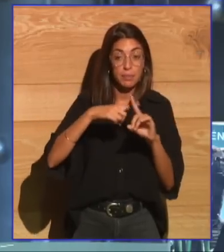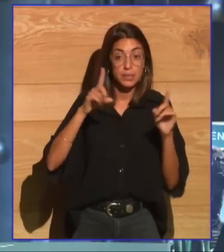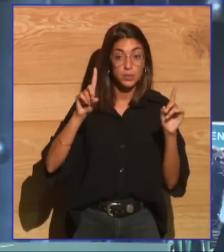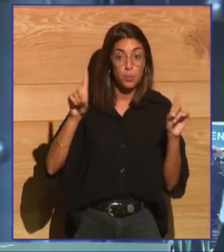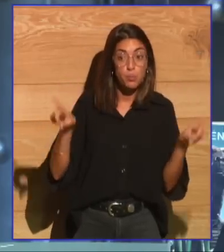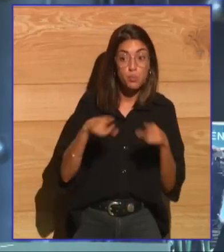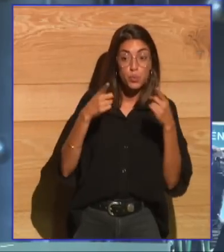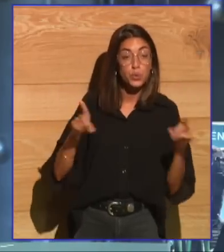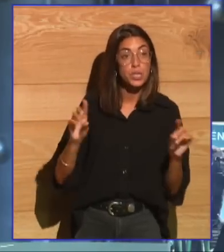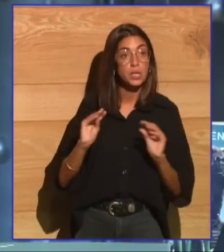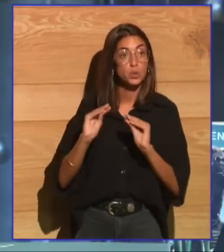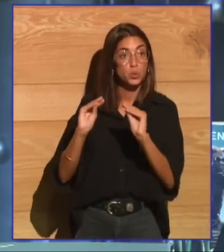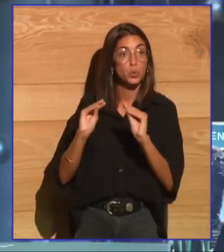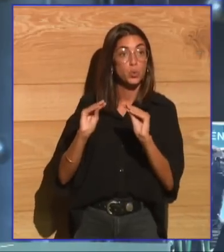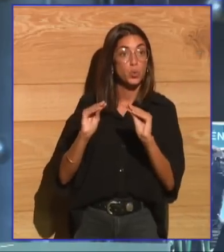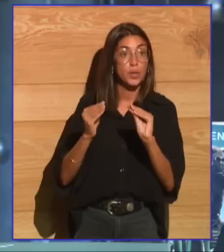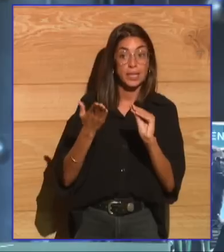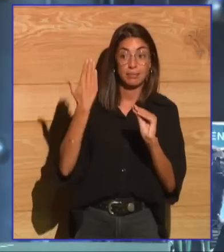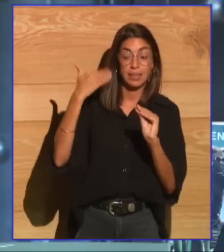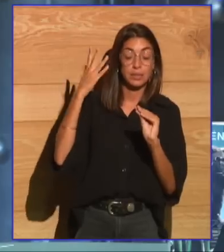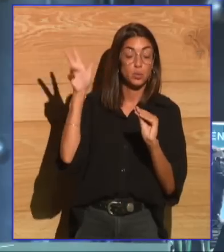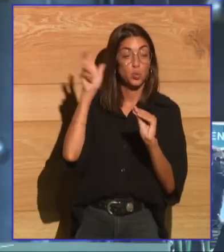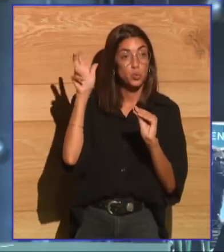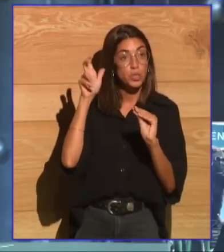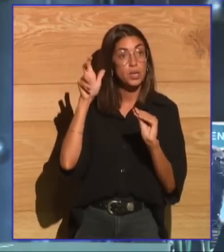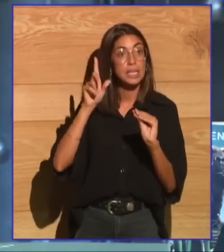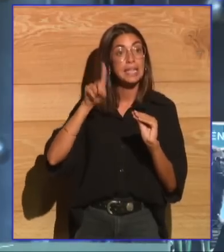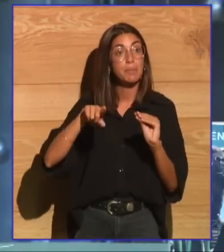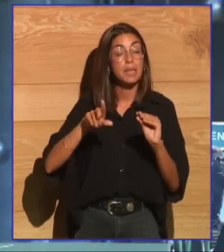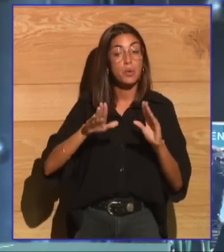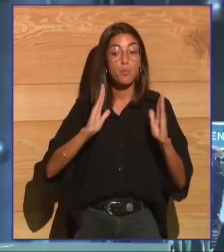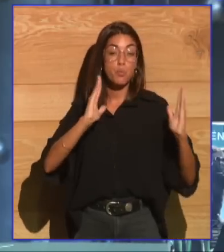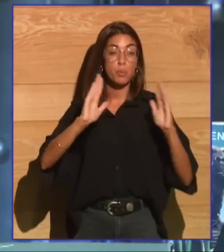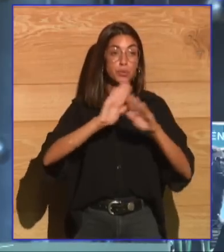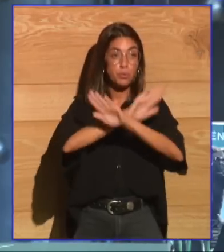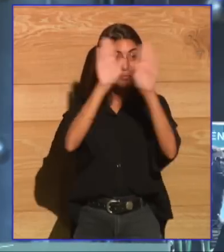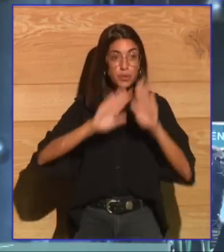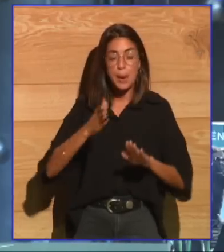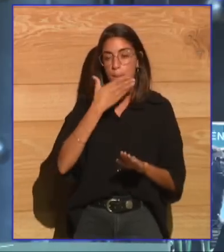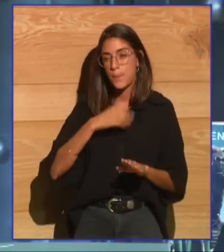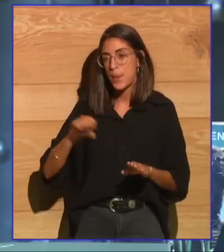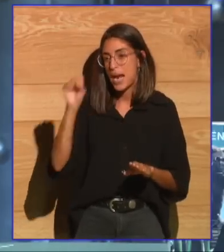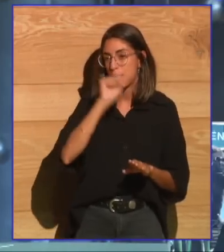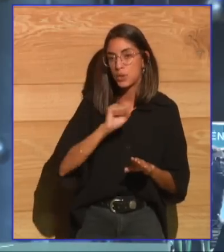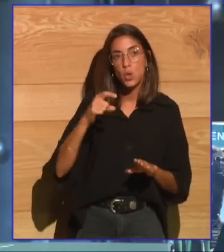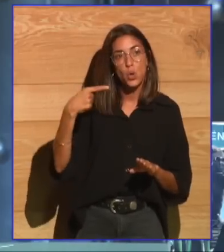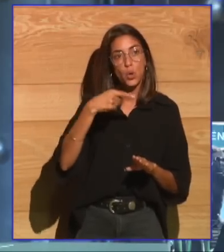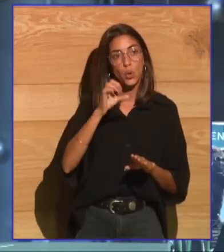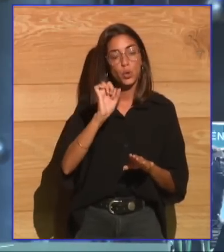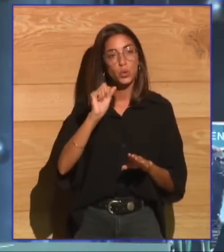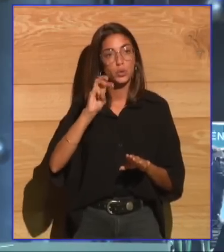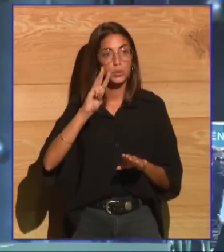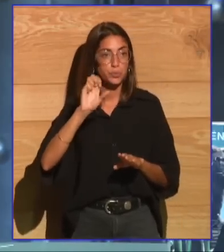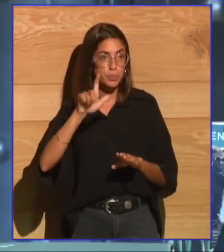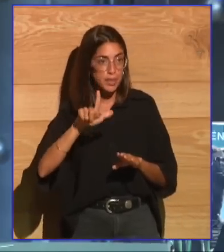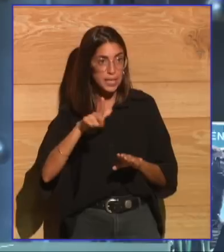éste exista que acabamos de escuchar y sobre todo ese momento final magnífico con ese gol el que sea mi amigo distraen